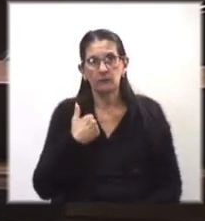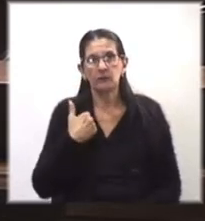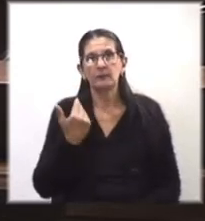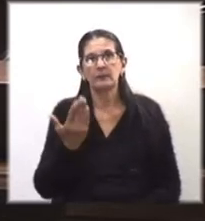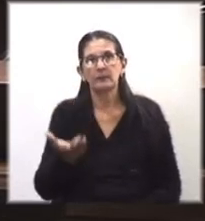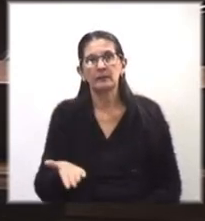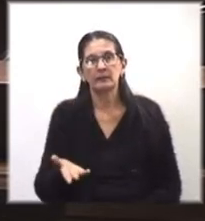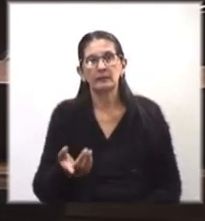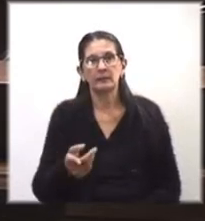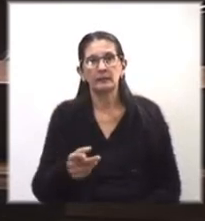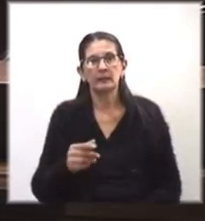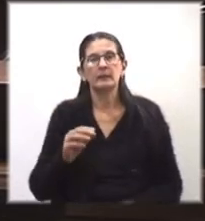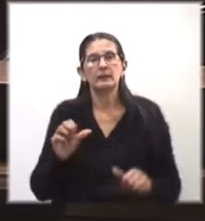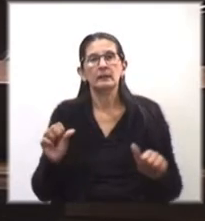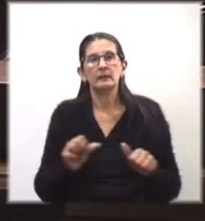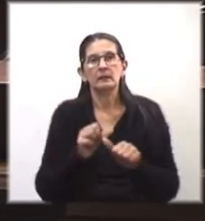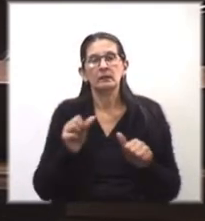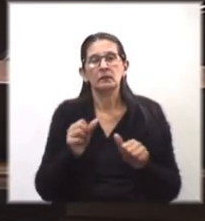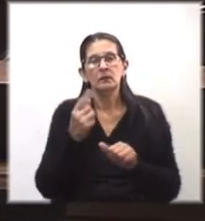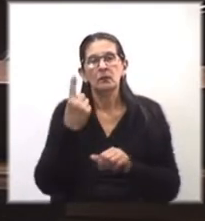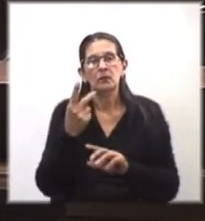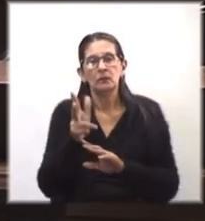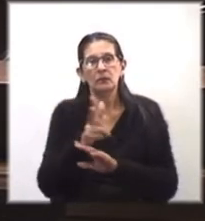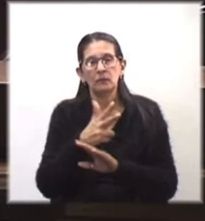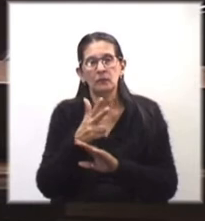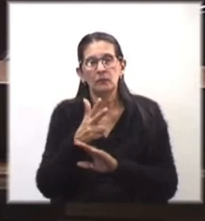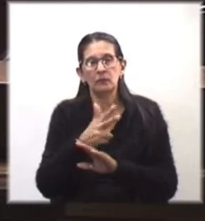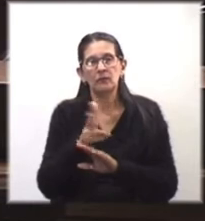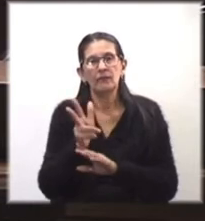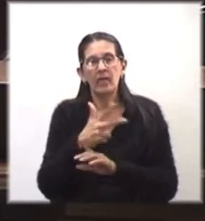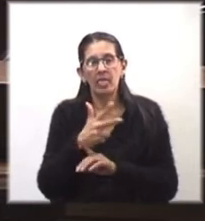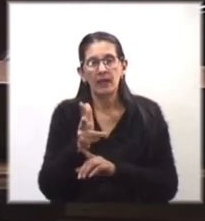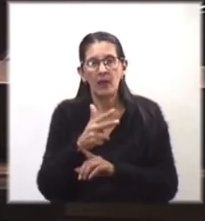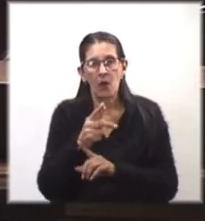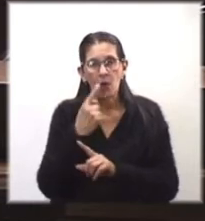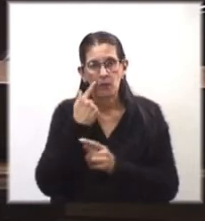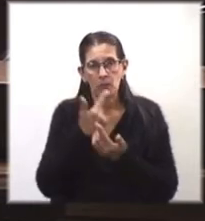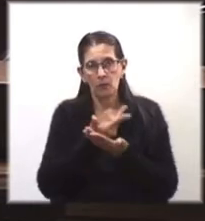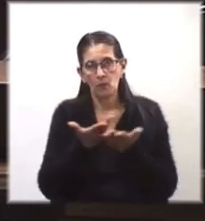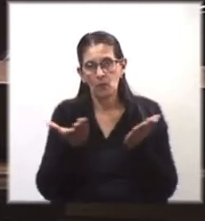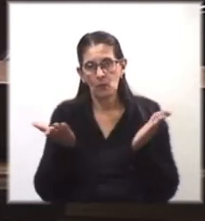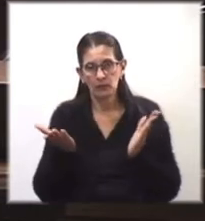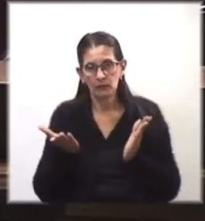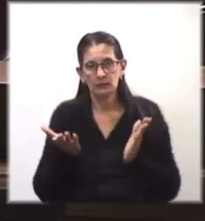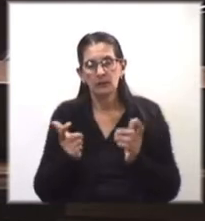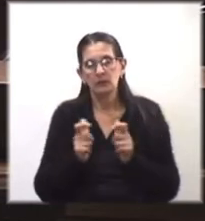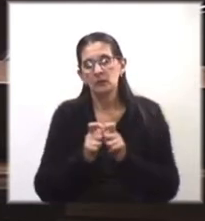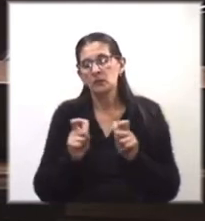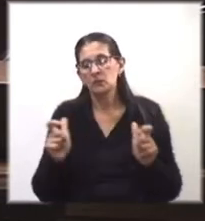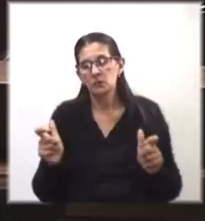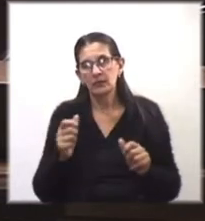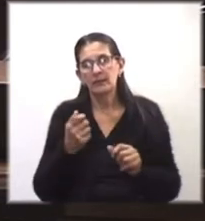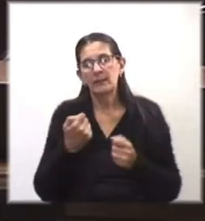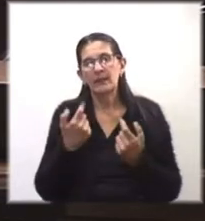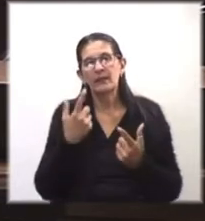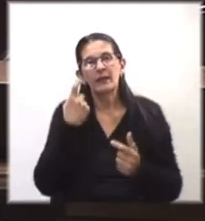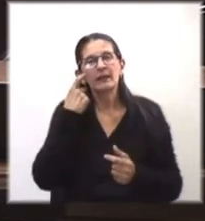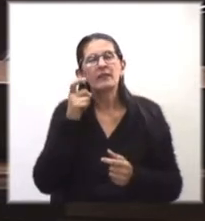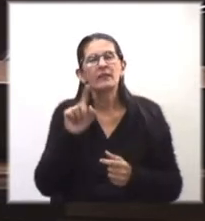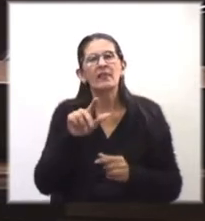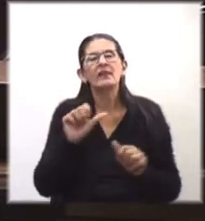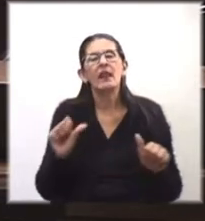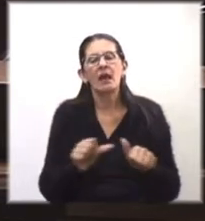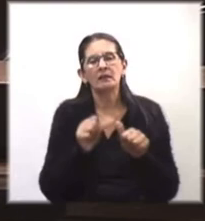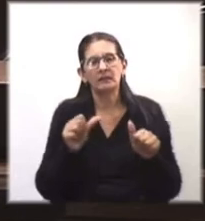que se proyecte un pequeño video que nos va a dar mejor idea de lo que fue